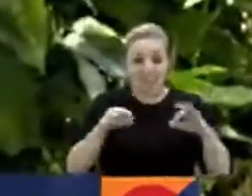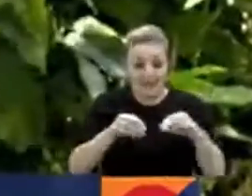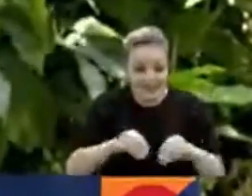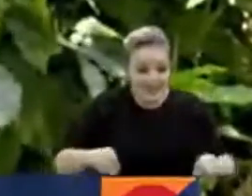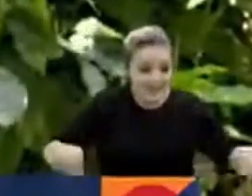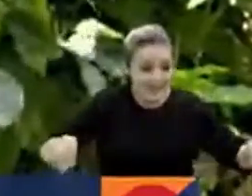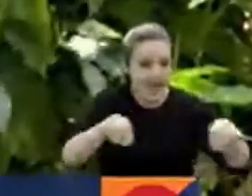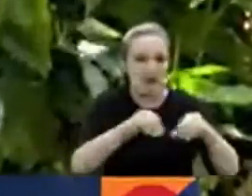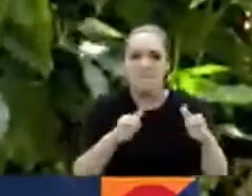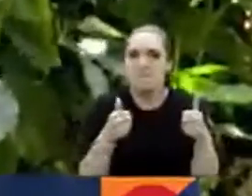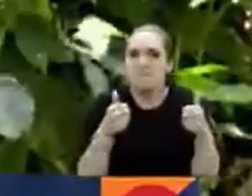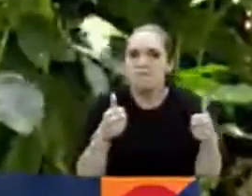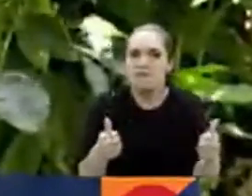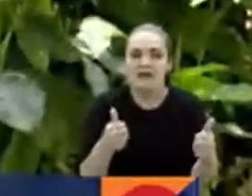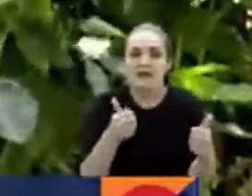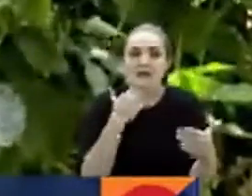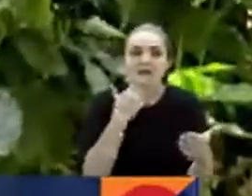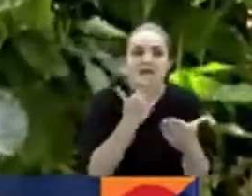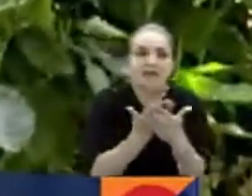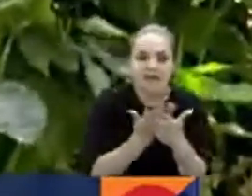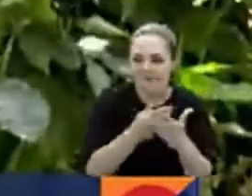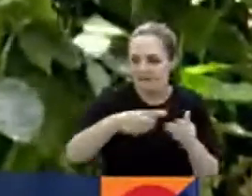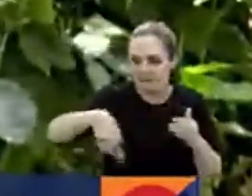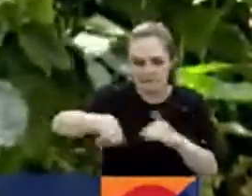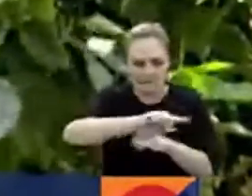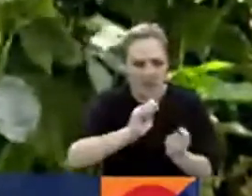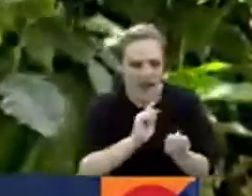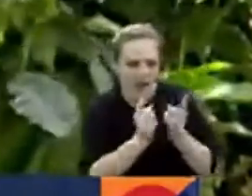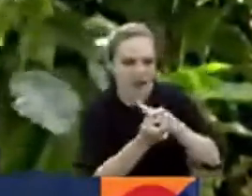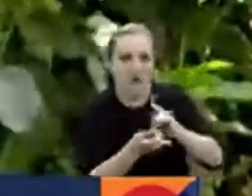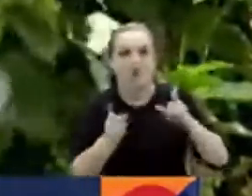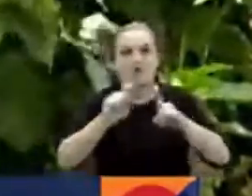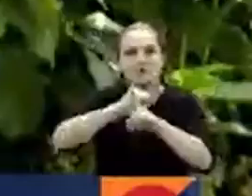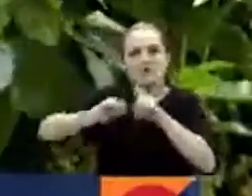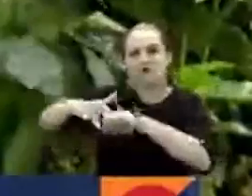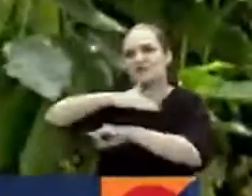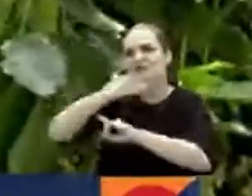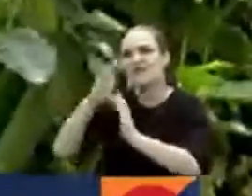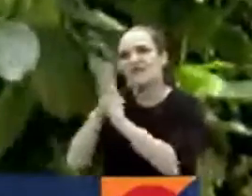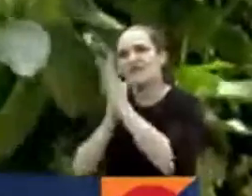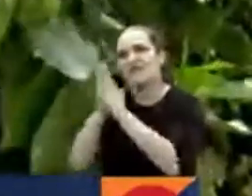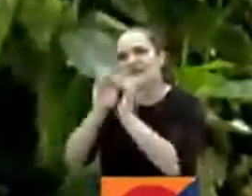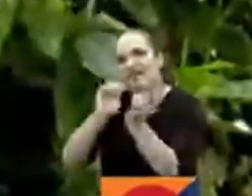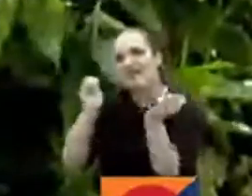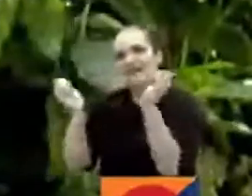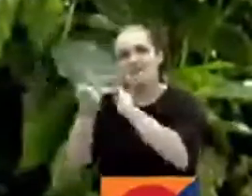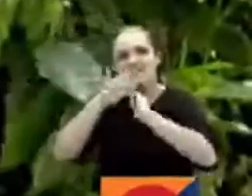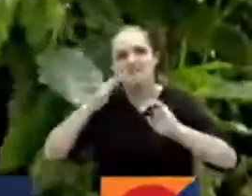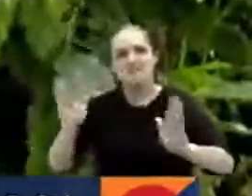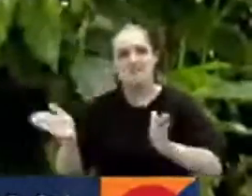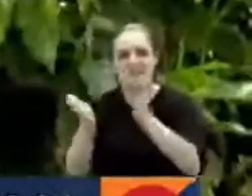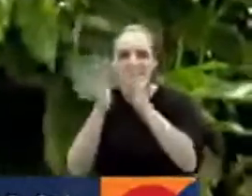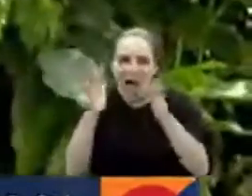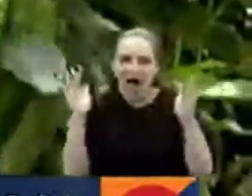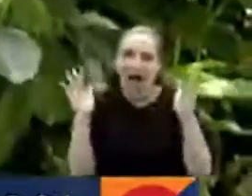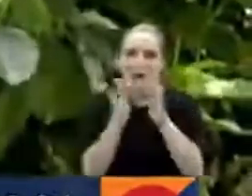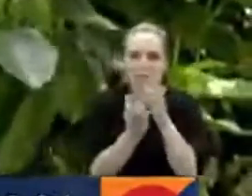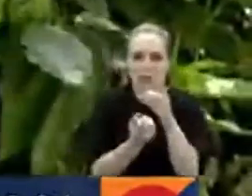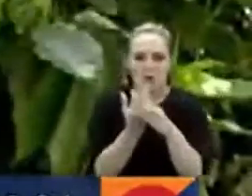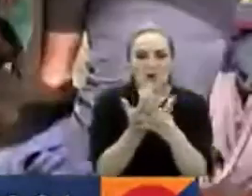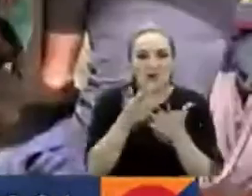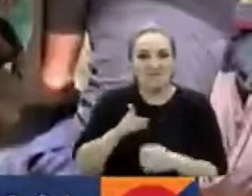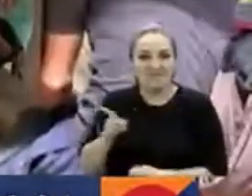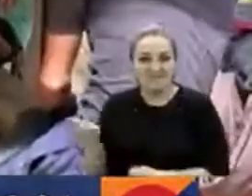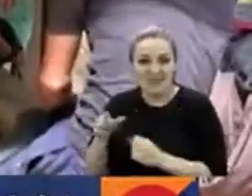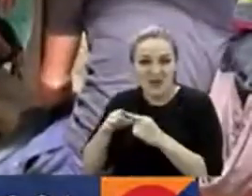se alimenta y la sociedad se llena de esperanza cuando empecemos a producir productos que no son